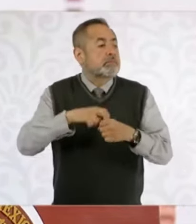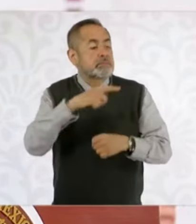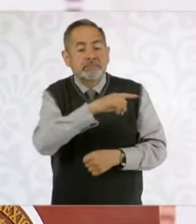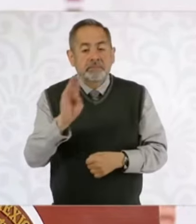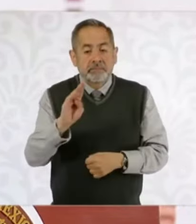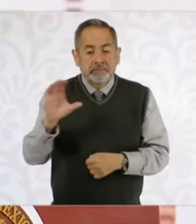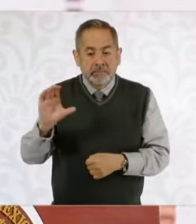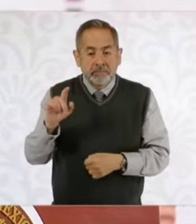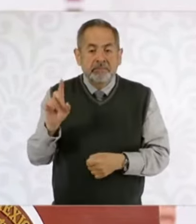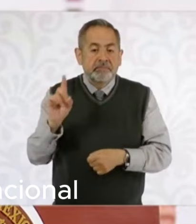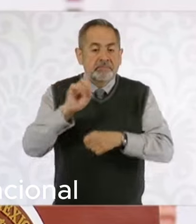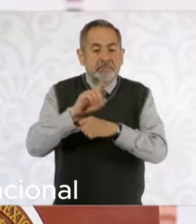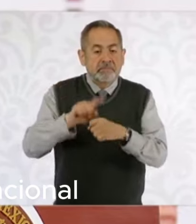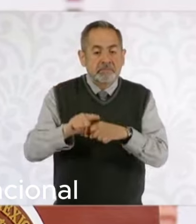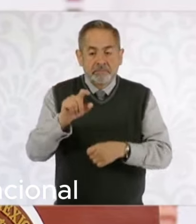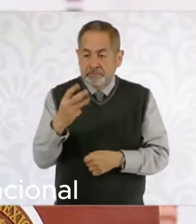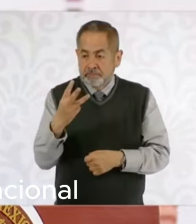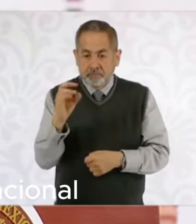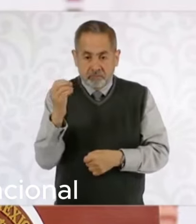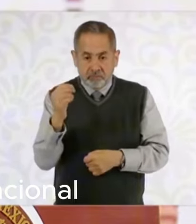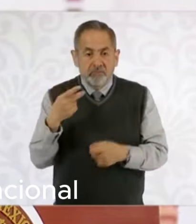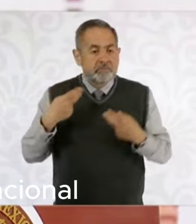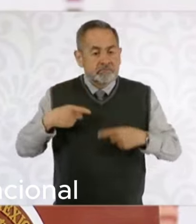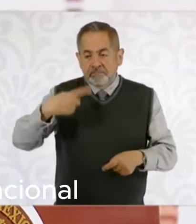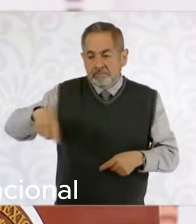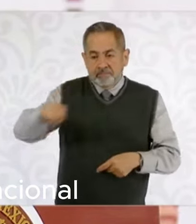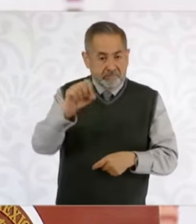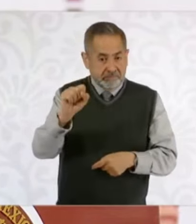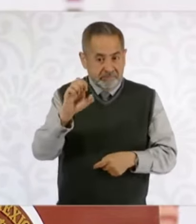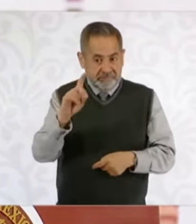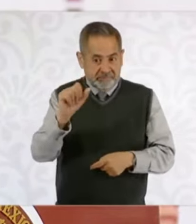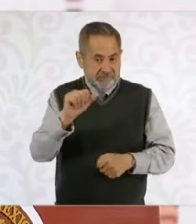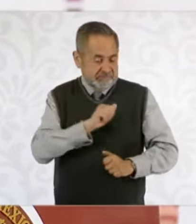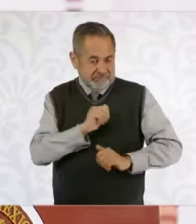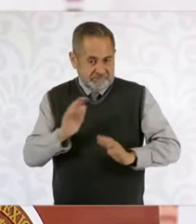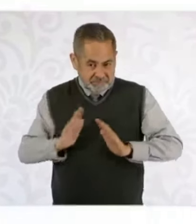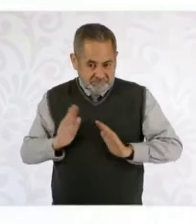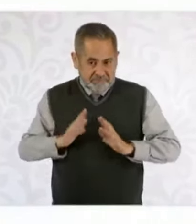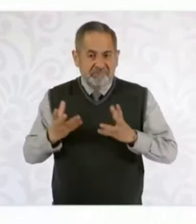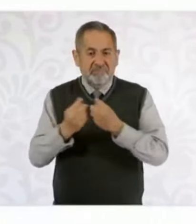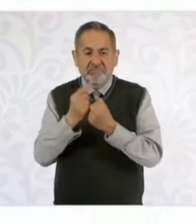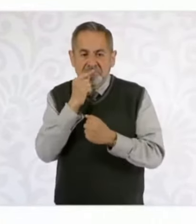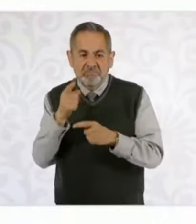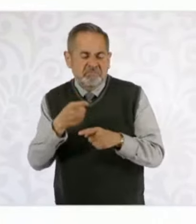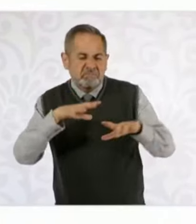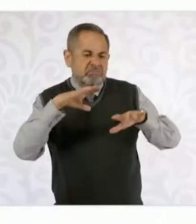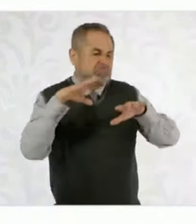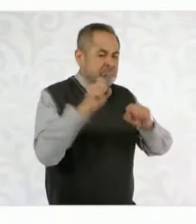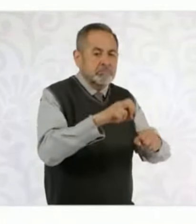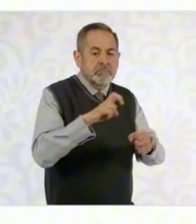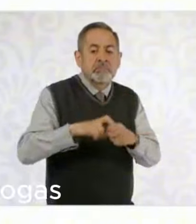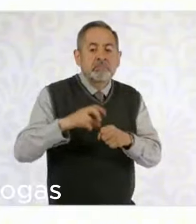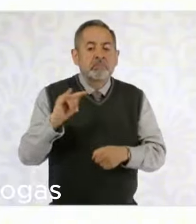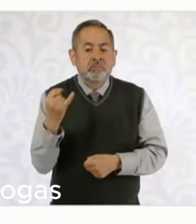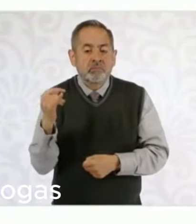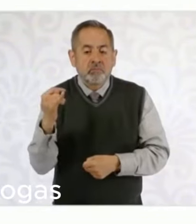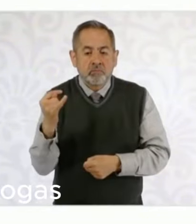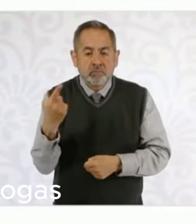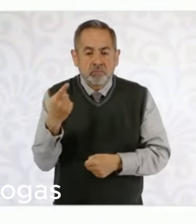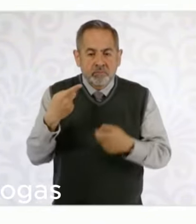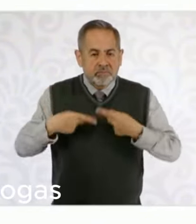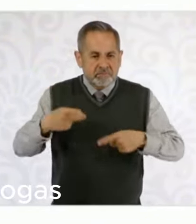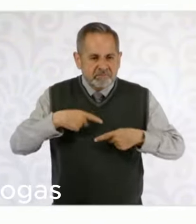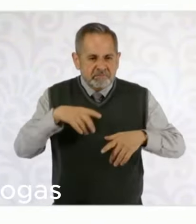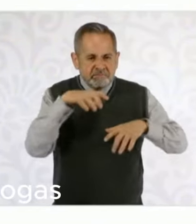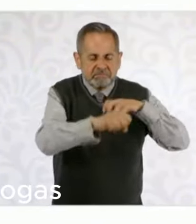California, el 23 de octubre, personal de la Secretaría de la Defensa Nacional y de la Policía Estatal detuvieron en Tijuana a una persona por el delito de